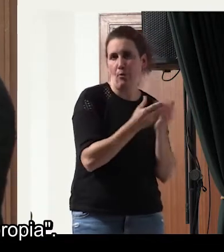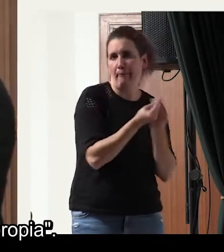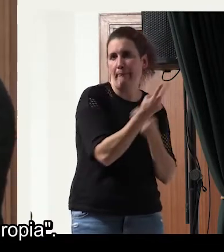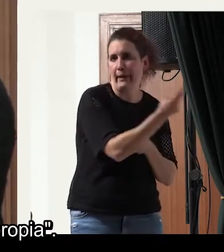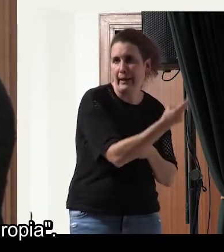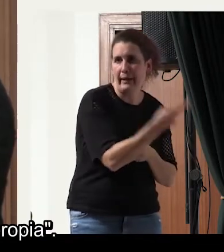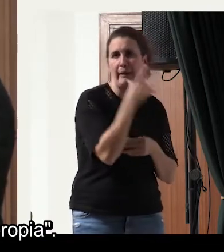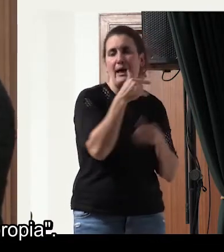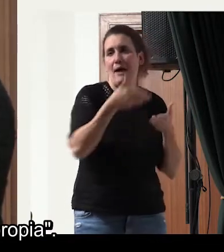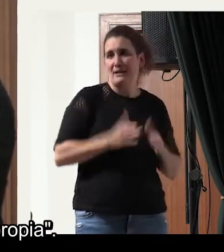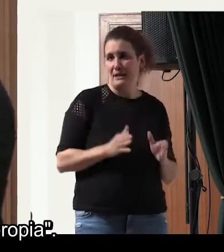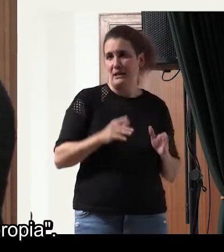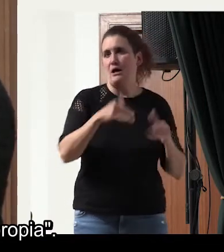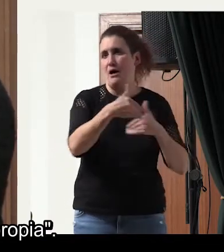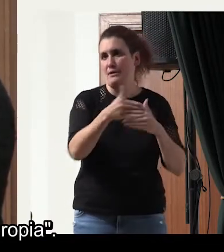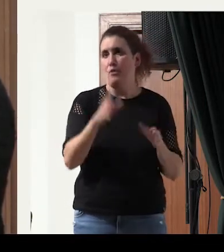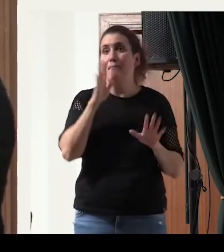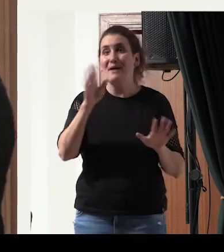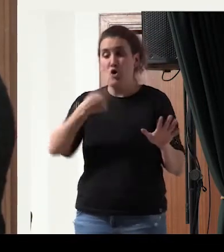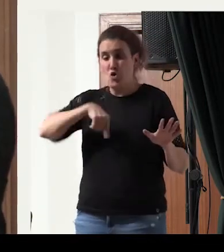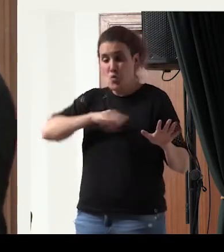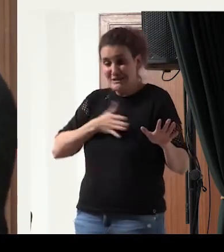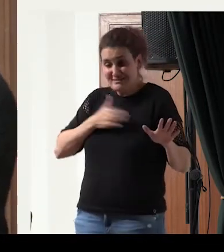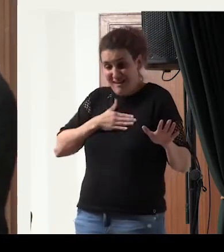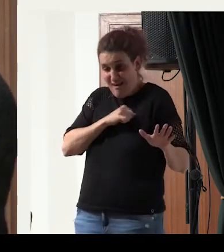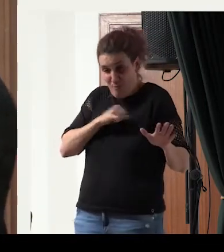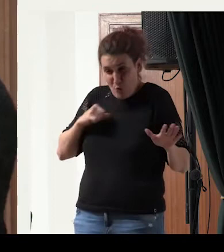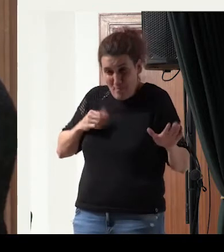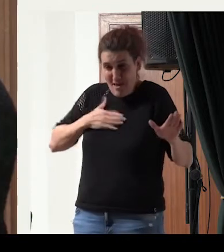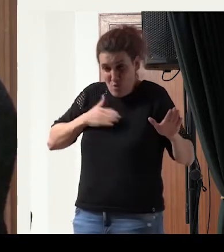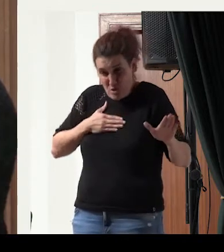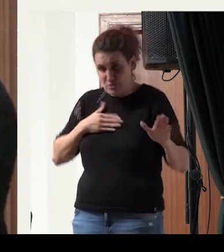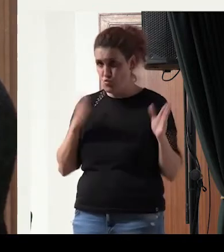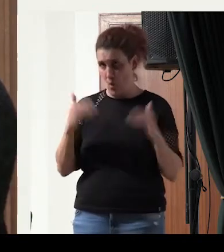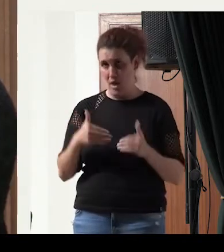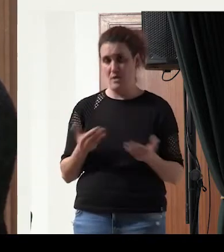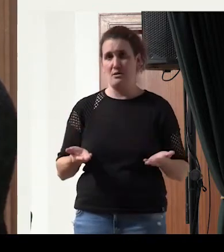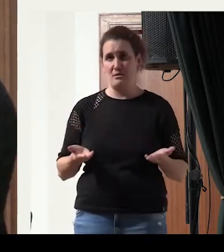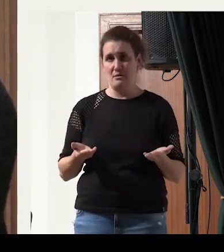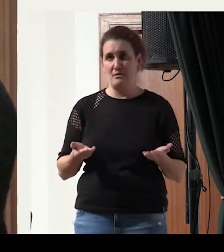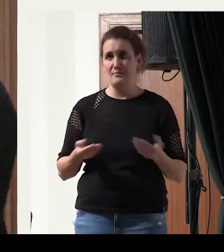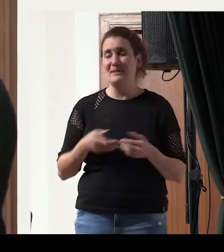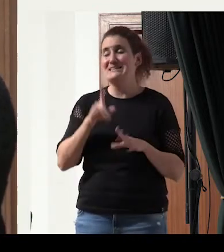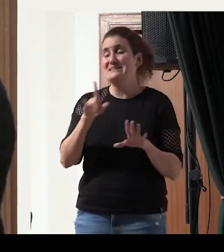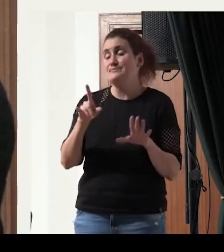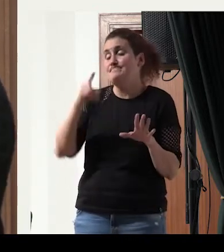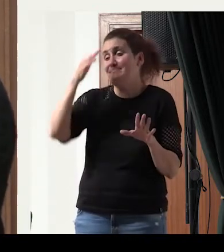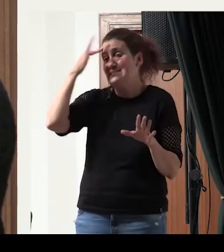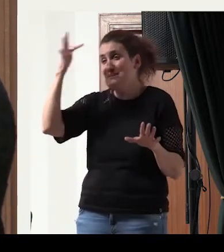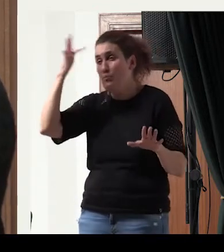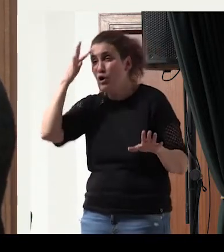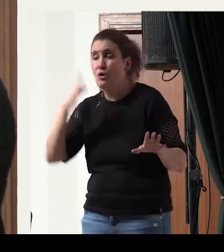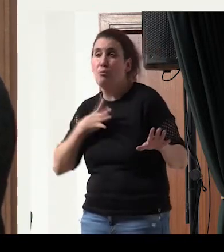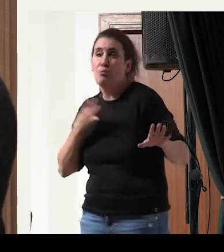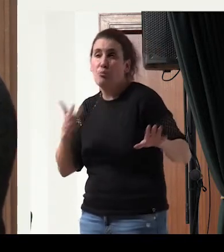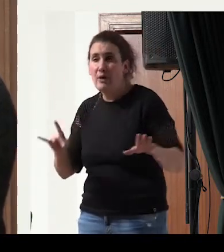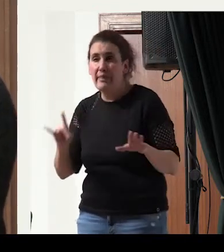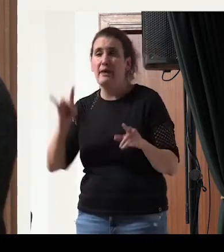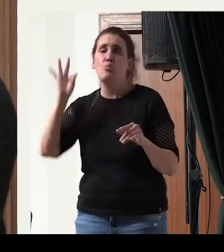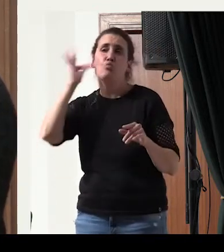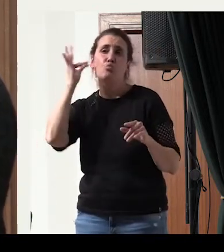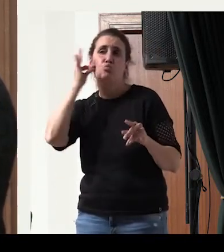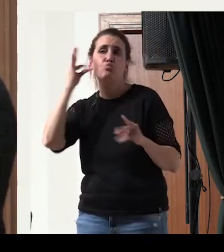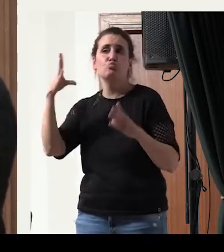pero no tenemos una habitación propia. Y desde lo simbólico, quizás muchas mujeres, desde